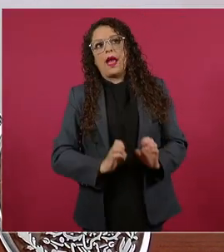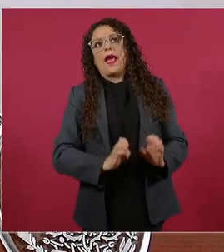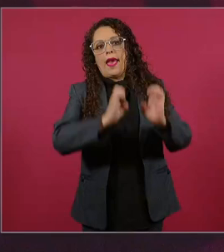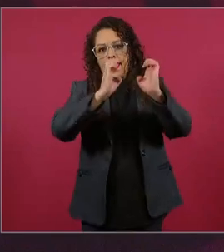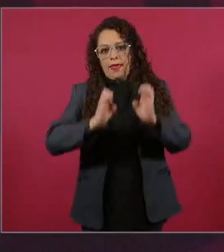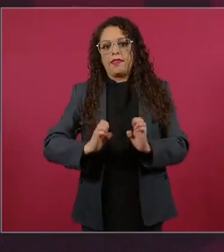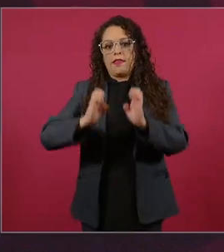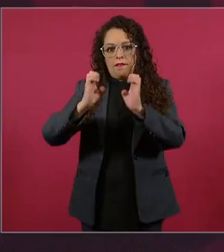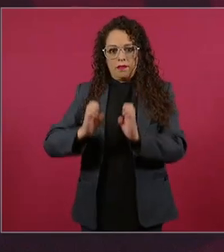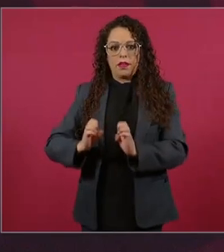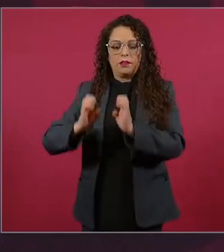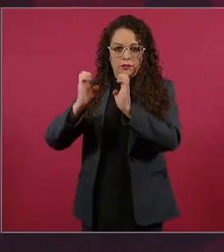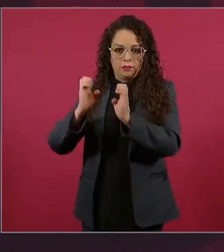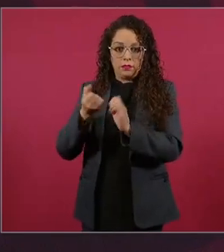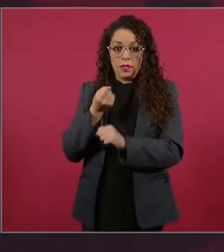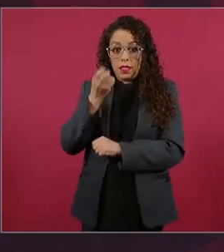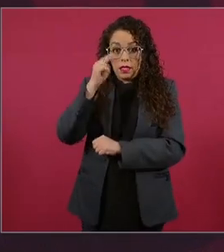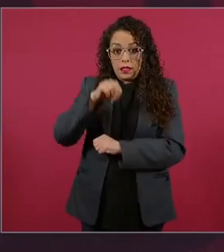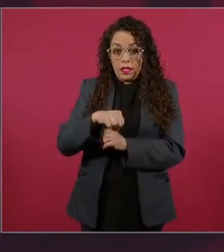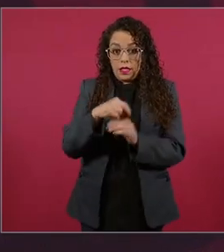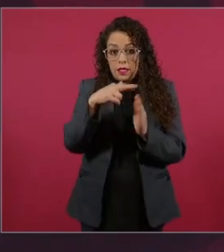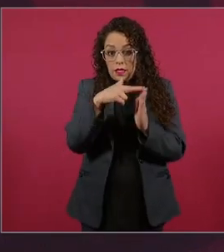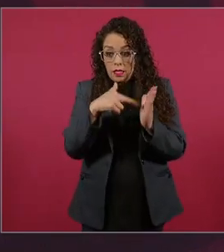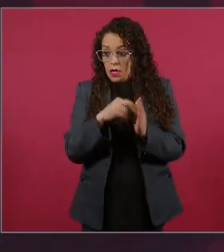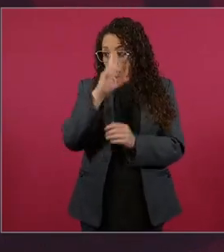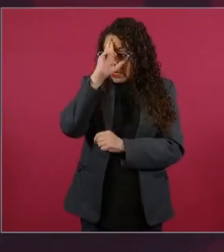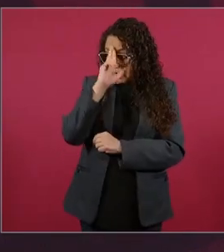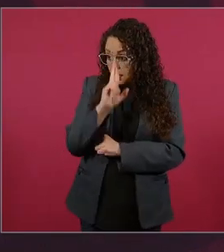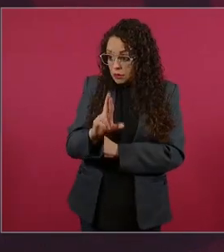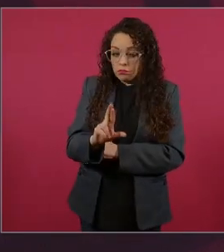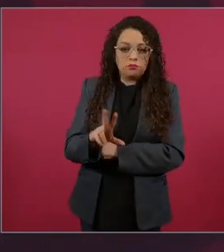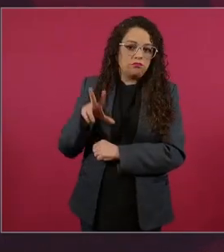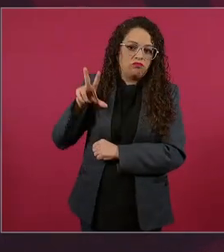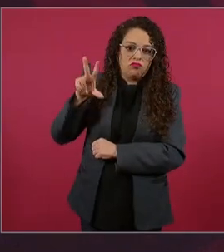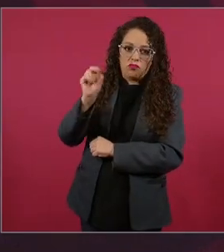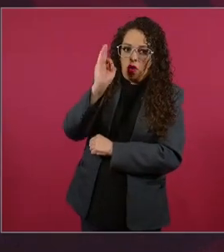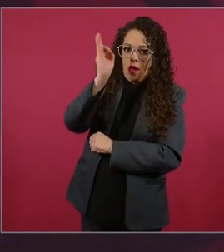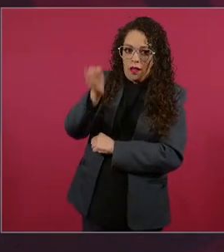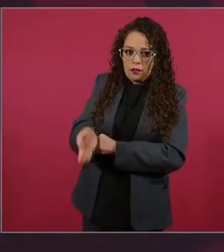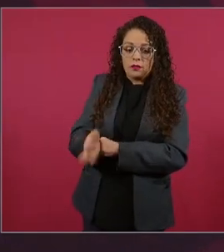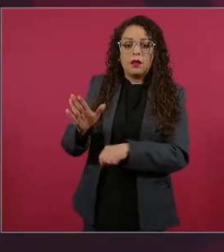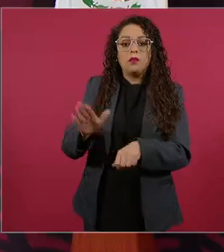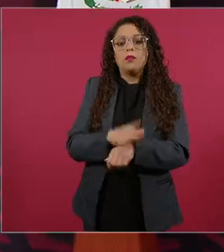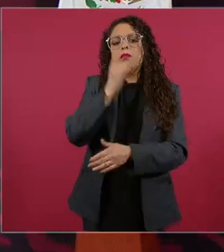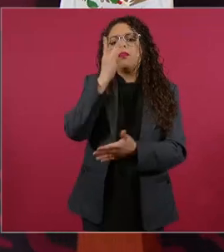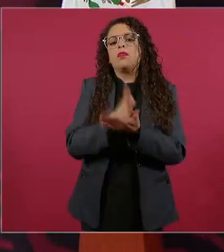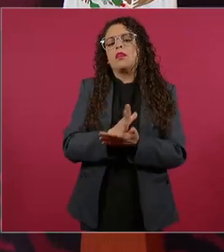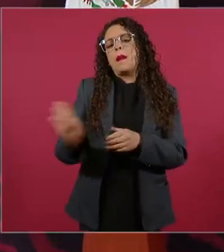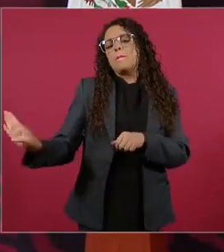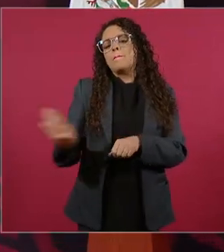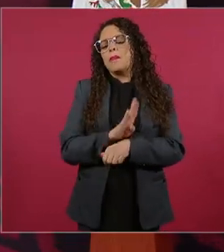los intereses de las inmobiliarias. Y emití